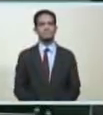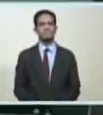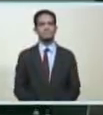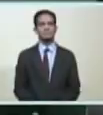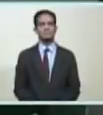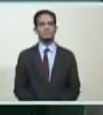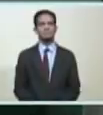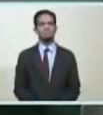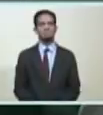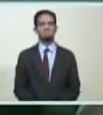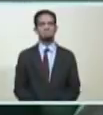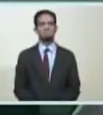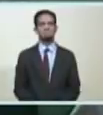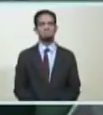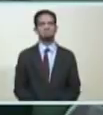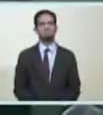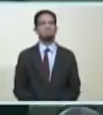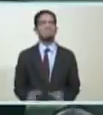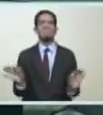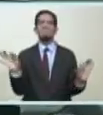No somos intimidables.